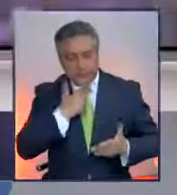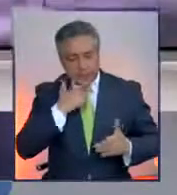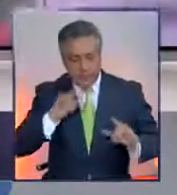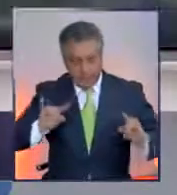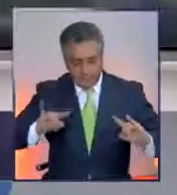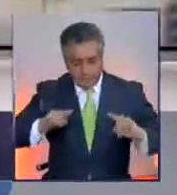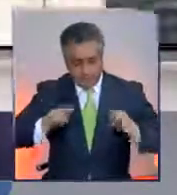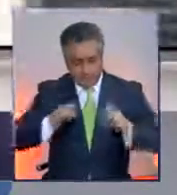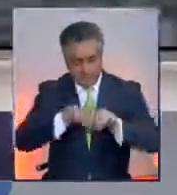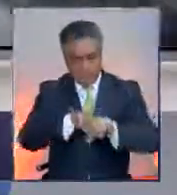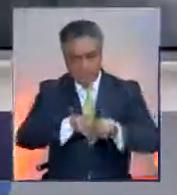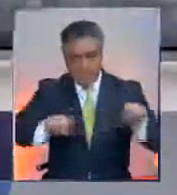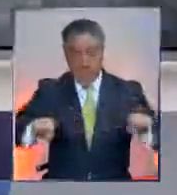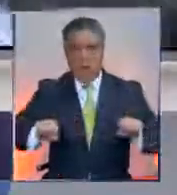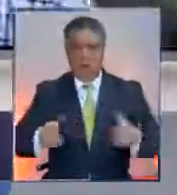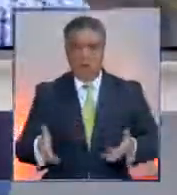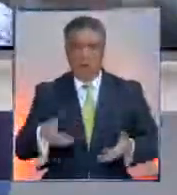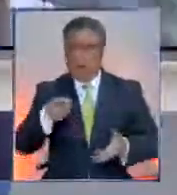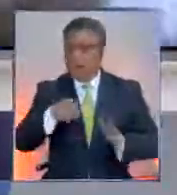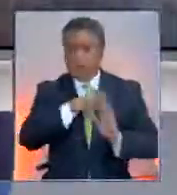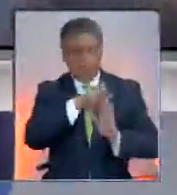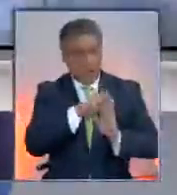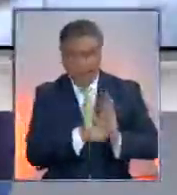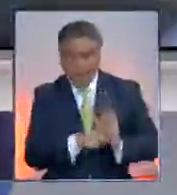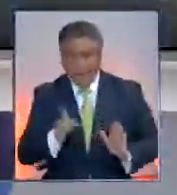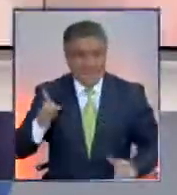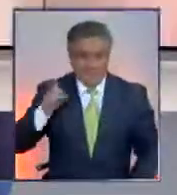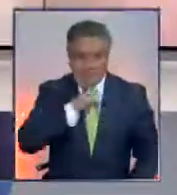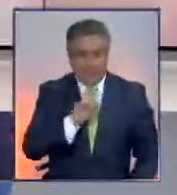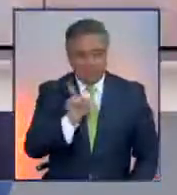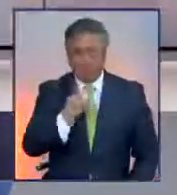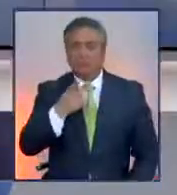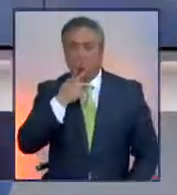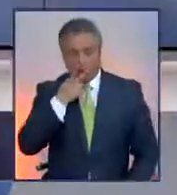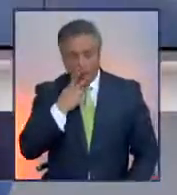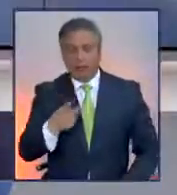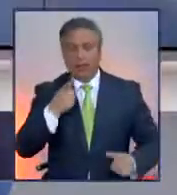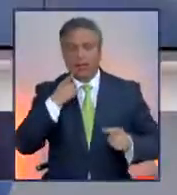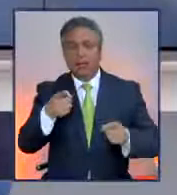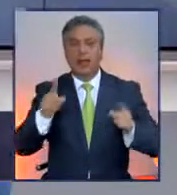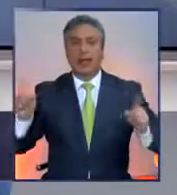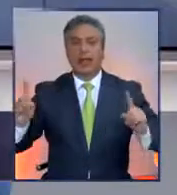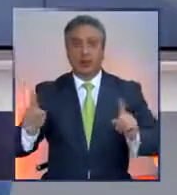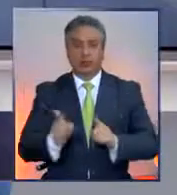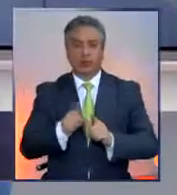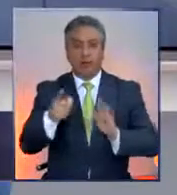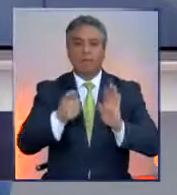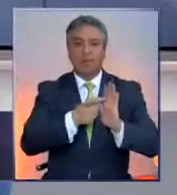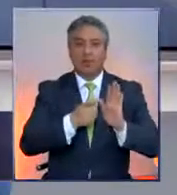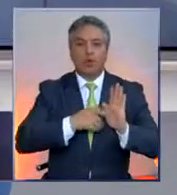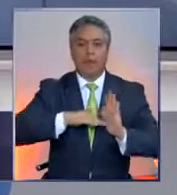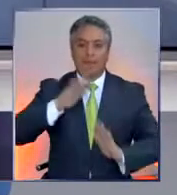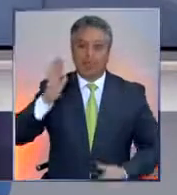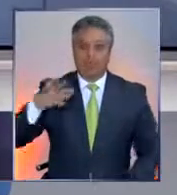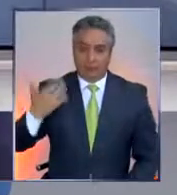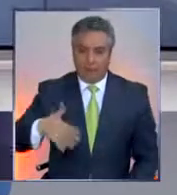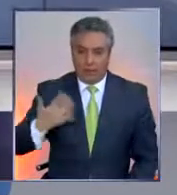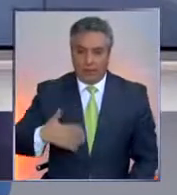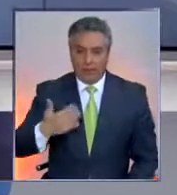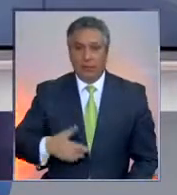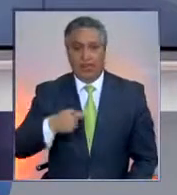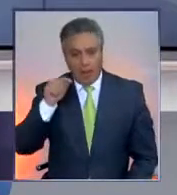tanto, no es un proyecto final, dijo el ministro Valdés. Veamos un resumen de los puntos más importantes. Partamos por lo